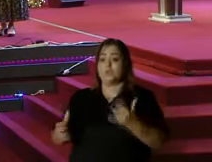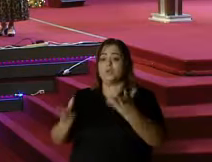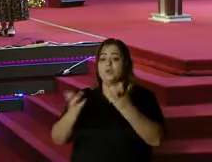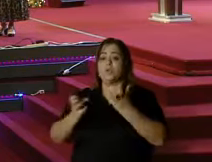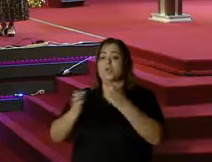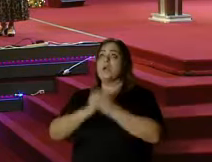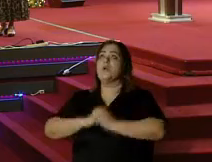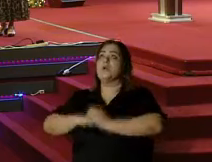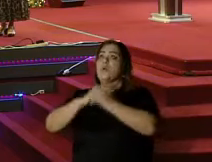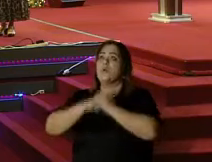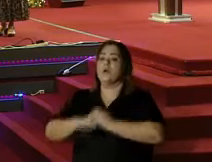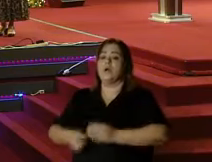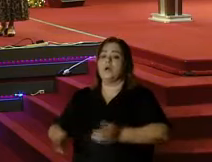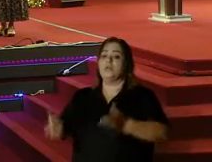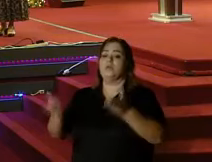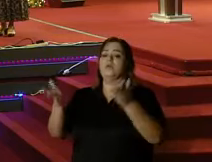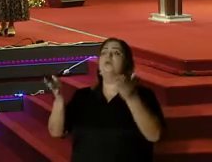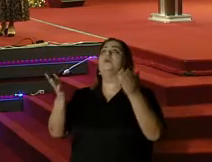adorar. Yo quiero